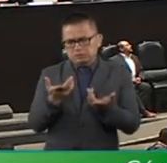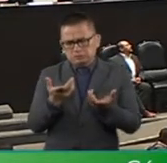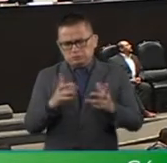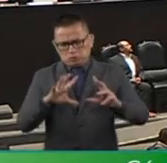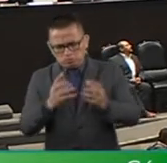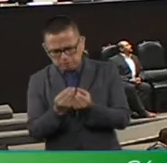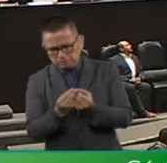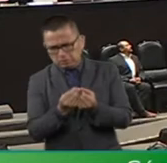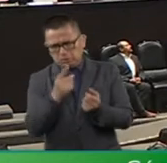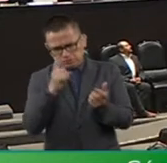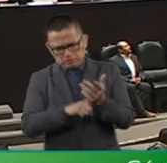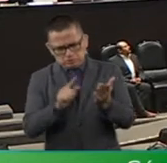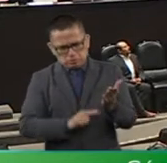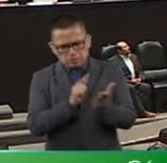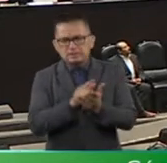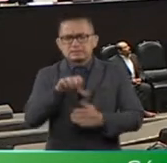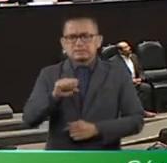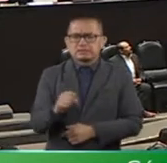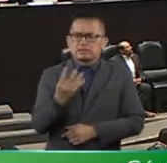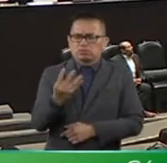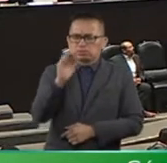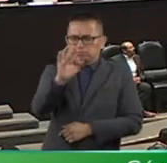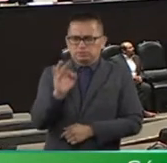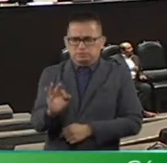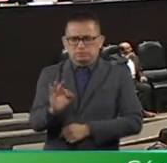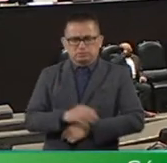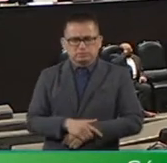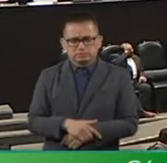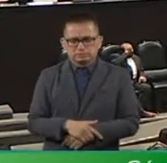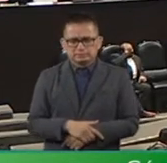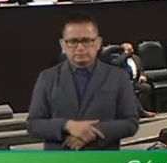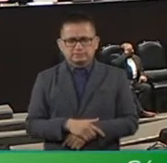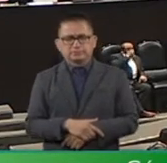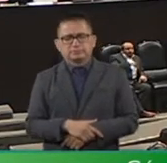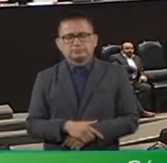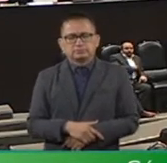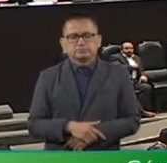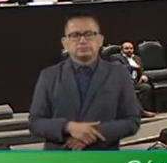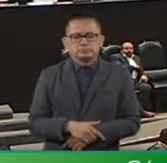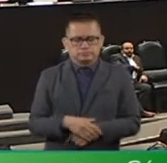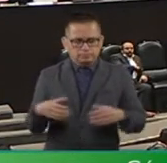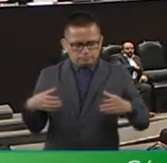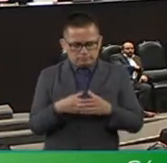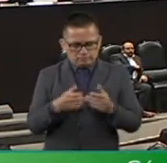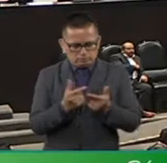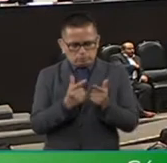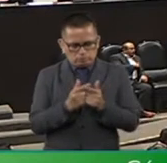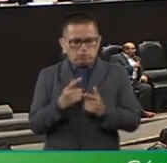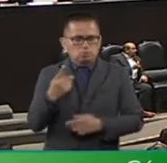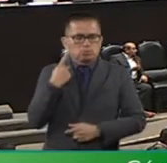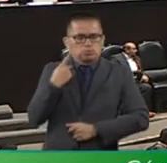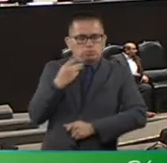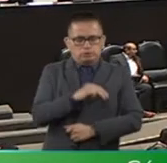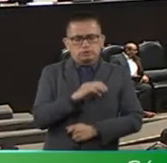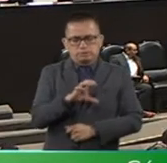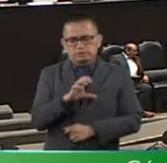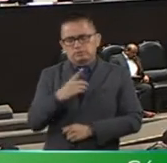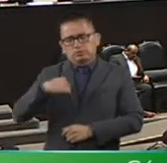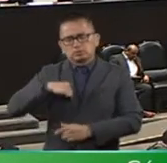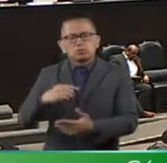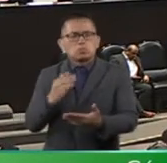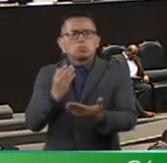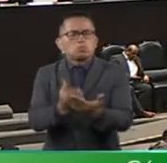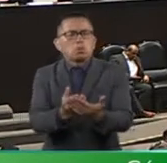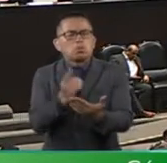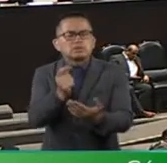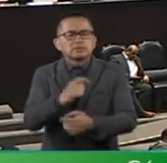por esta reforma. Movimiento Ciudadano, planteamos que con la política de